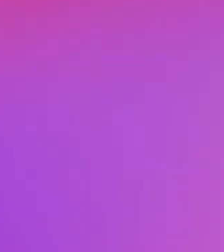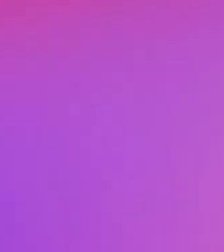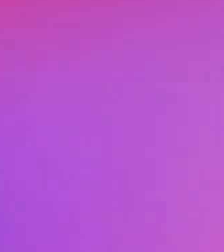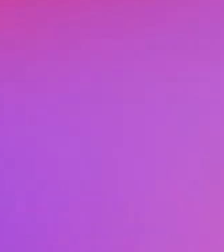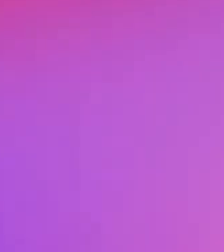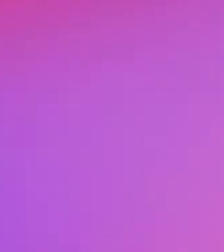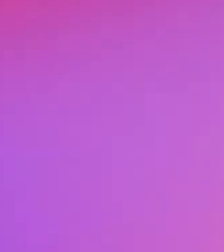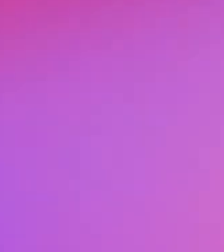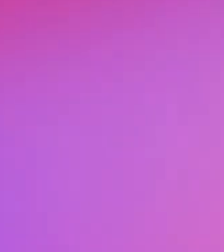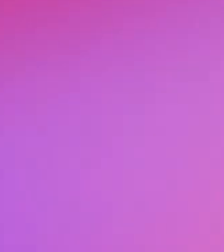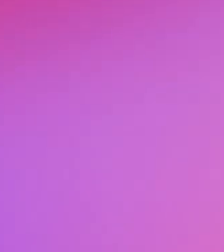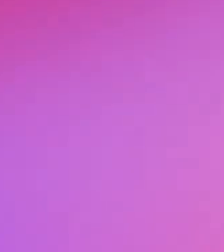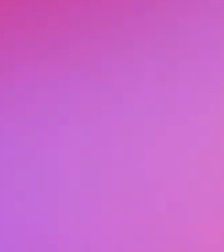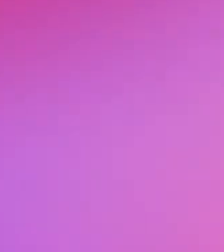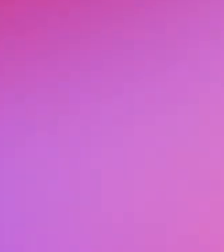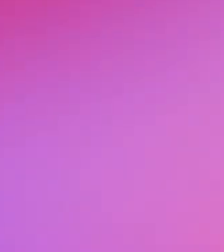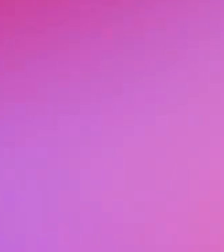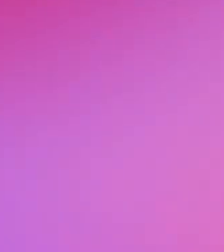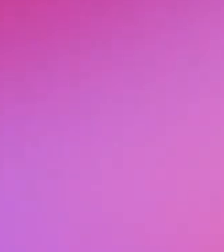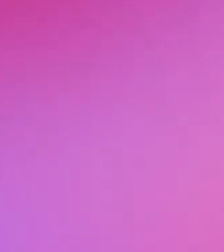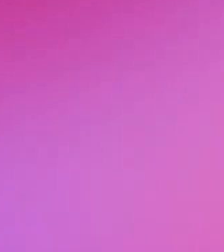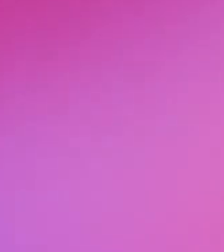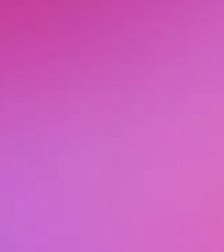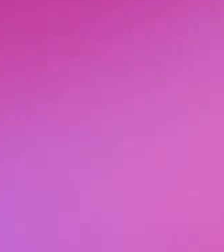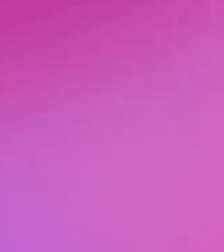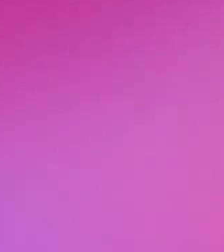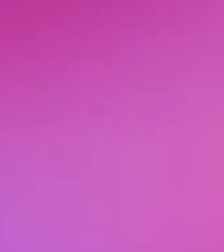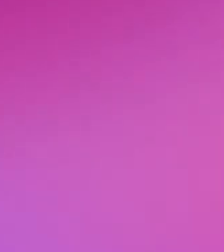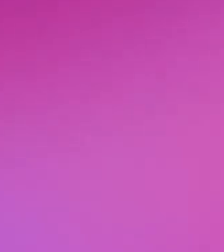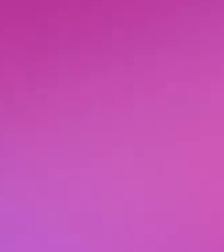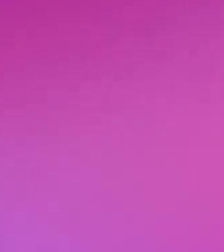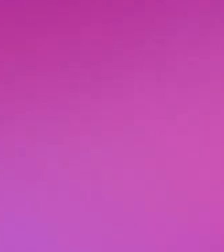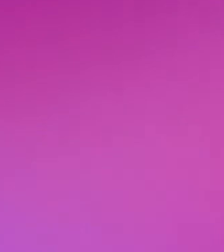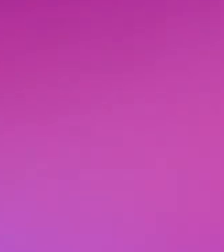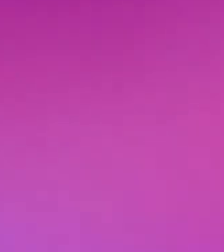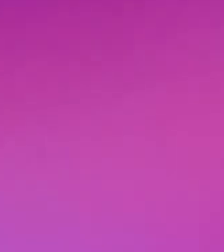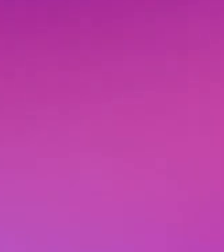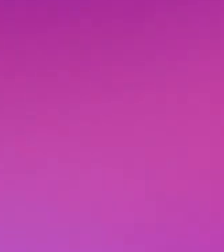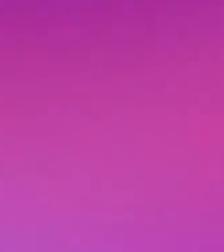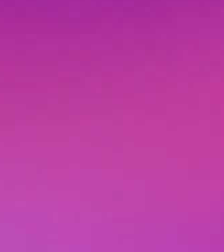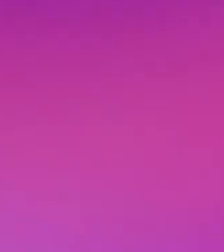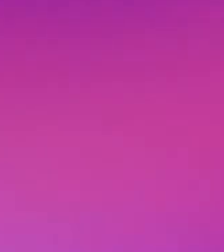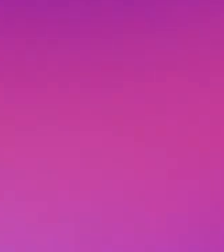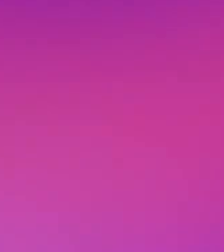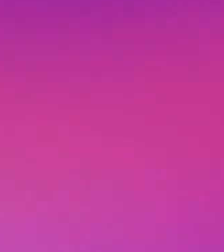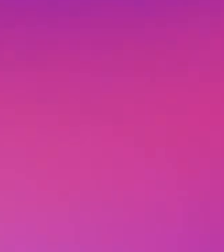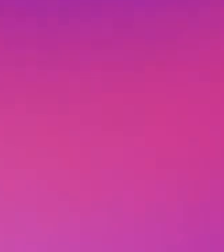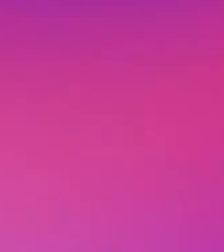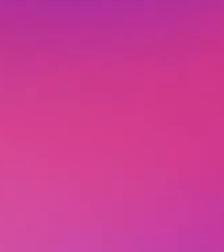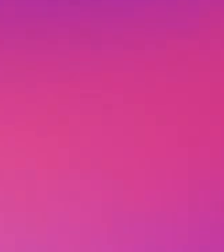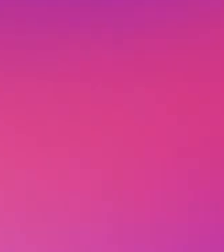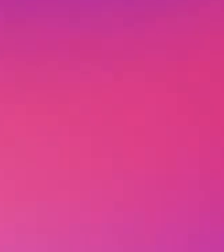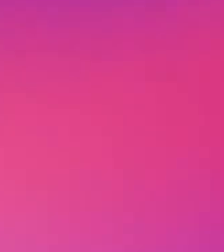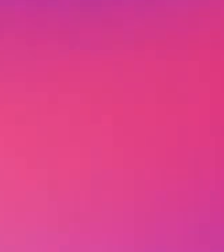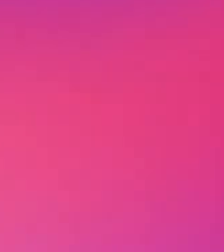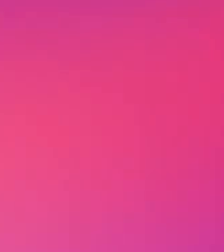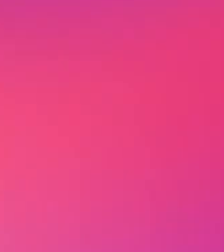sesión. Para la sesión de hoy, elaboraremos la página 1, en la que describirán las noticias